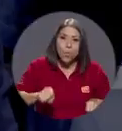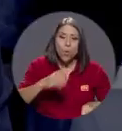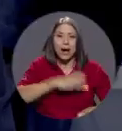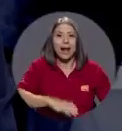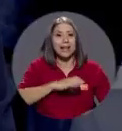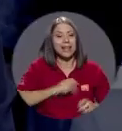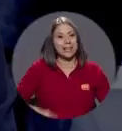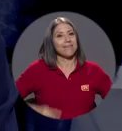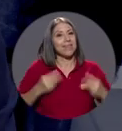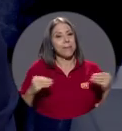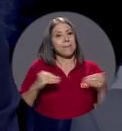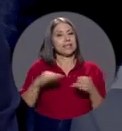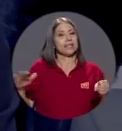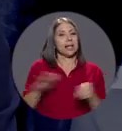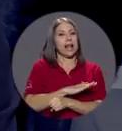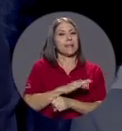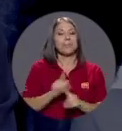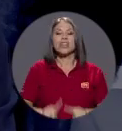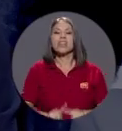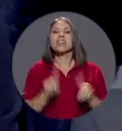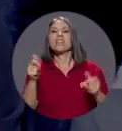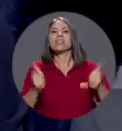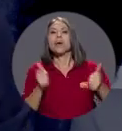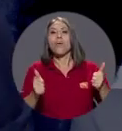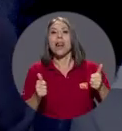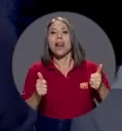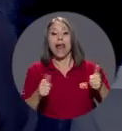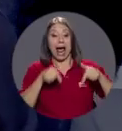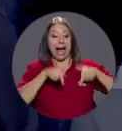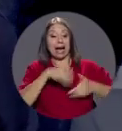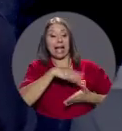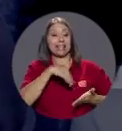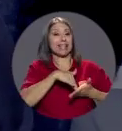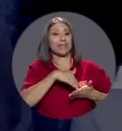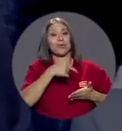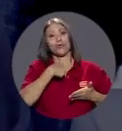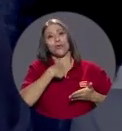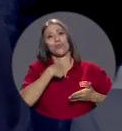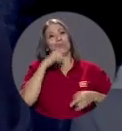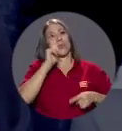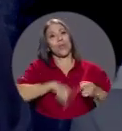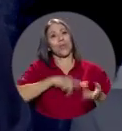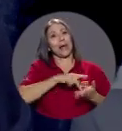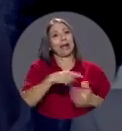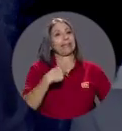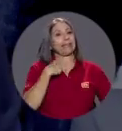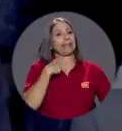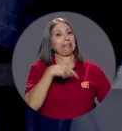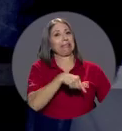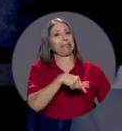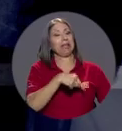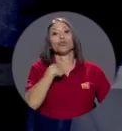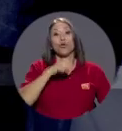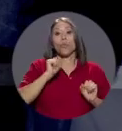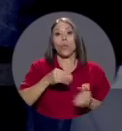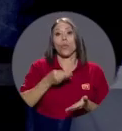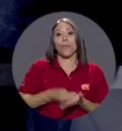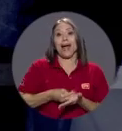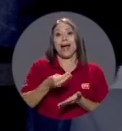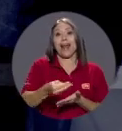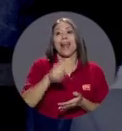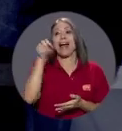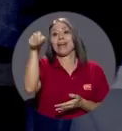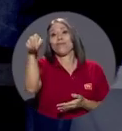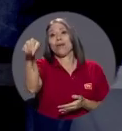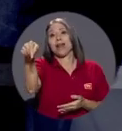puedo tener una calidad de vida muchísimo más integral. ¿Cuál es la diferencia? Yo no puedo pagar la casa en el centro de la ciudad. Yo puedo pagar la casa fuera de la